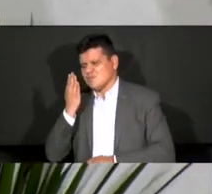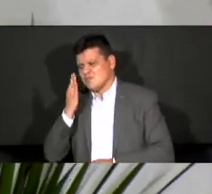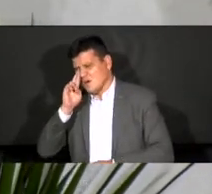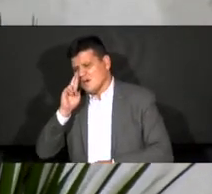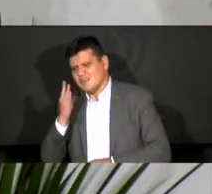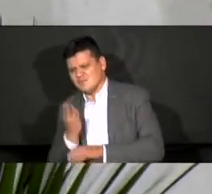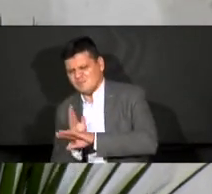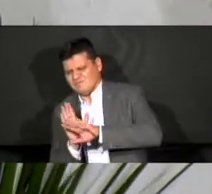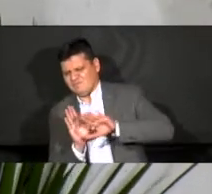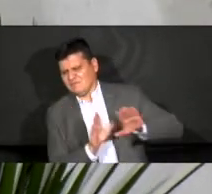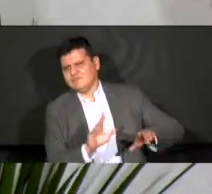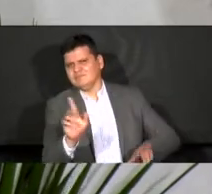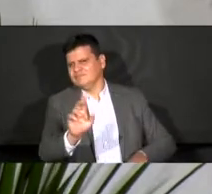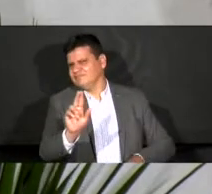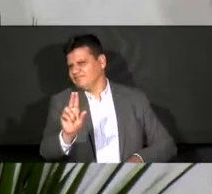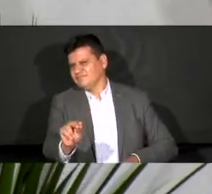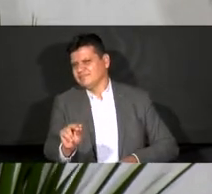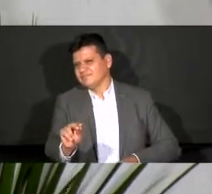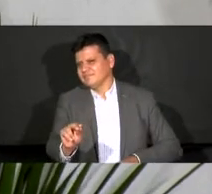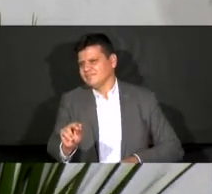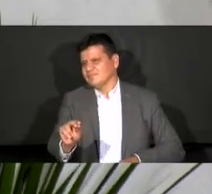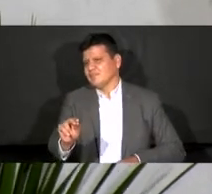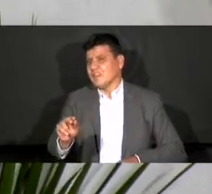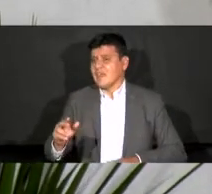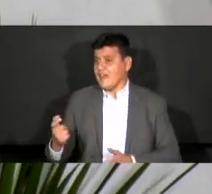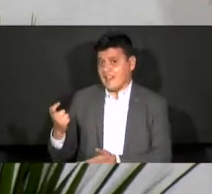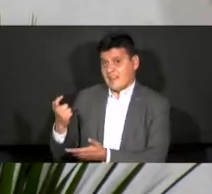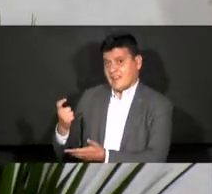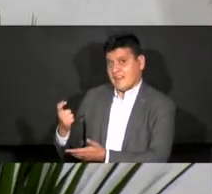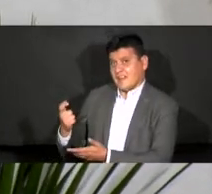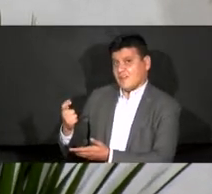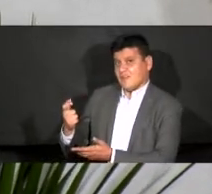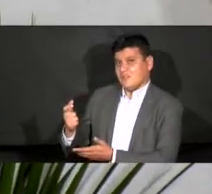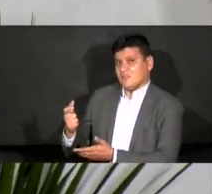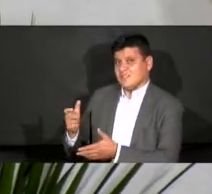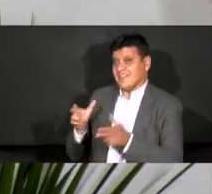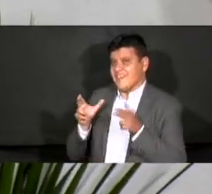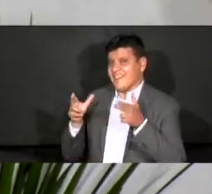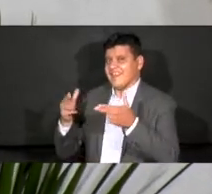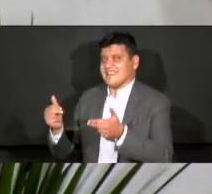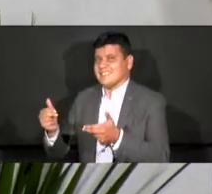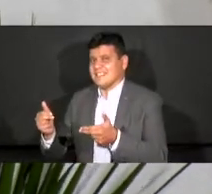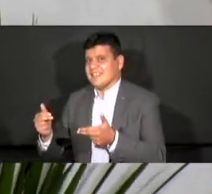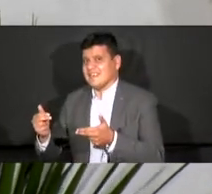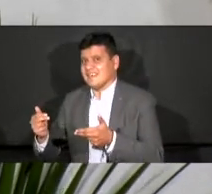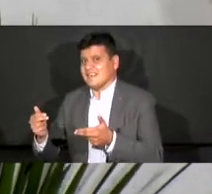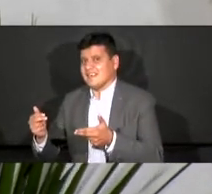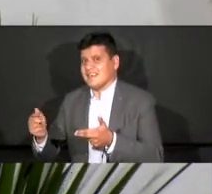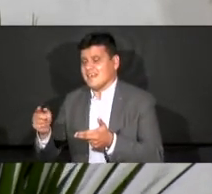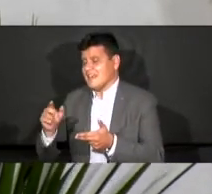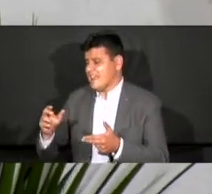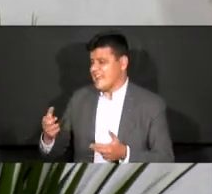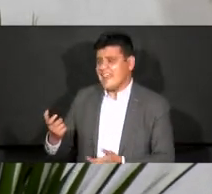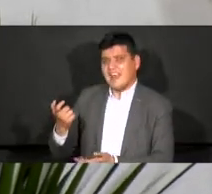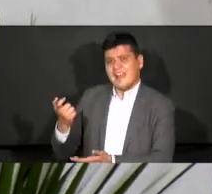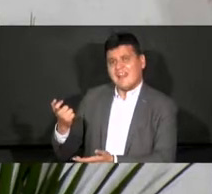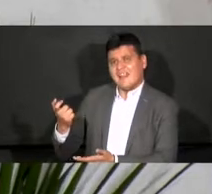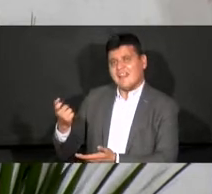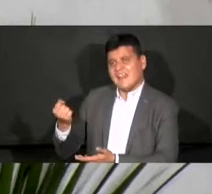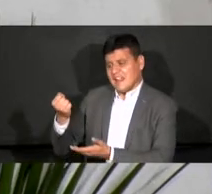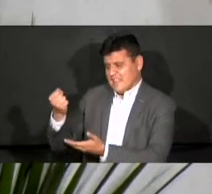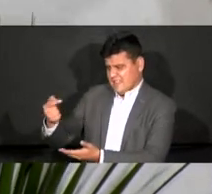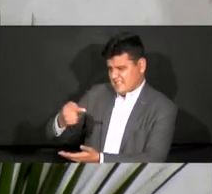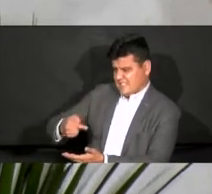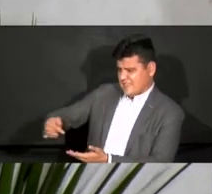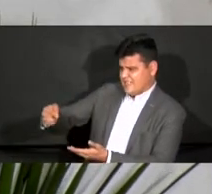displicente. El dinero de la hacienda pública es dinero de los chihuahuenses, es dinero que nos han dado en un mandato claro y